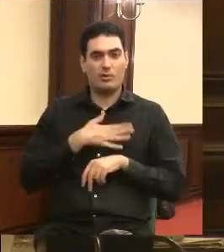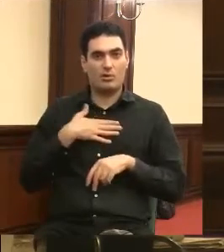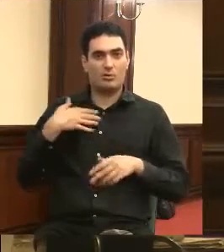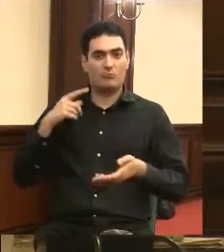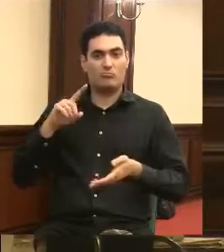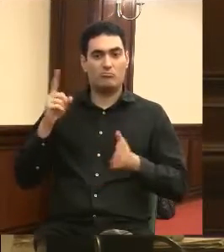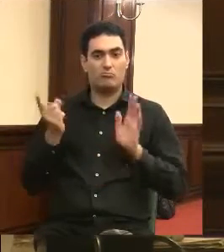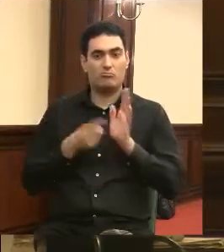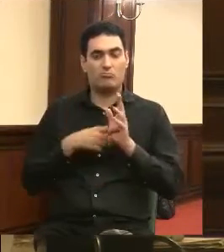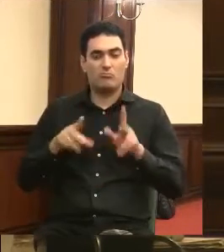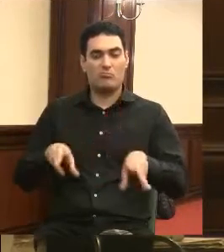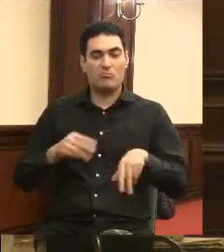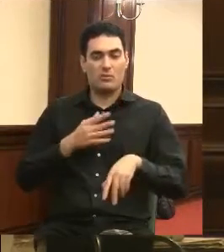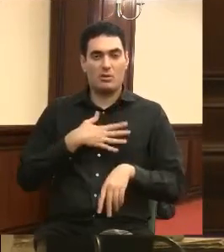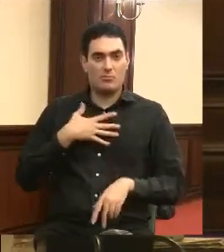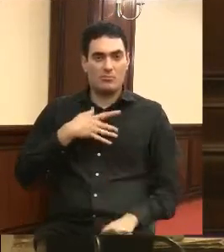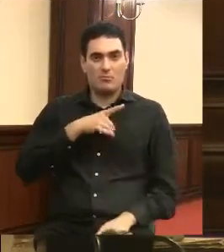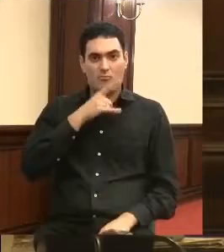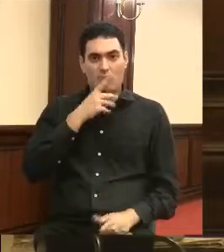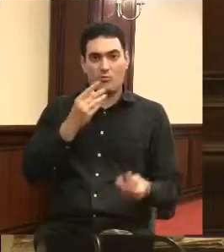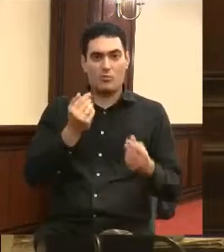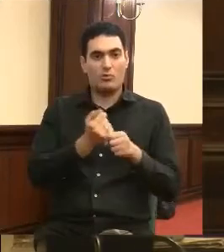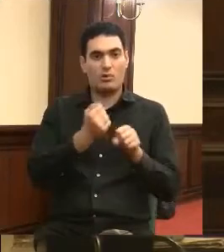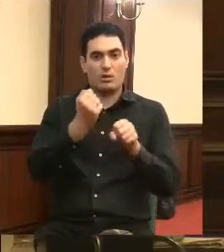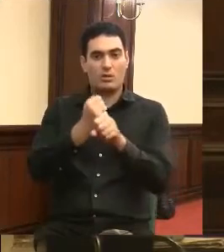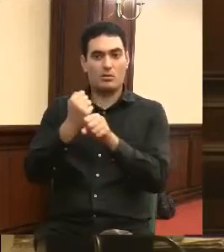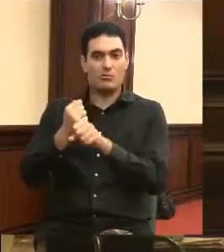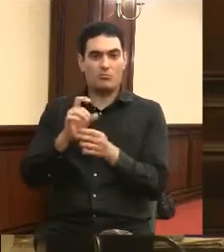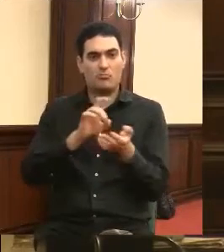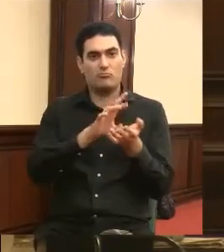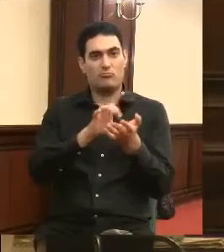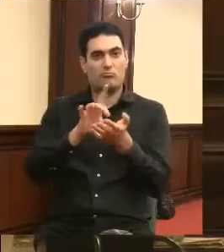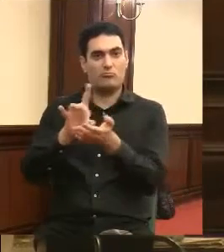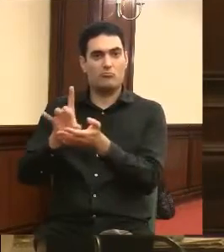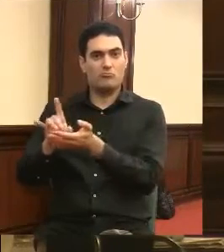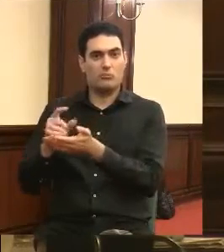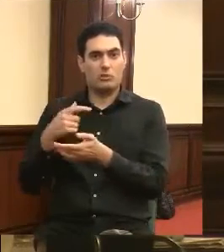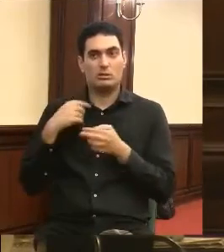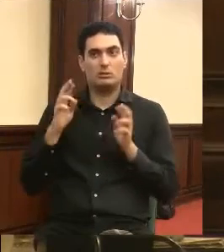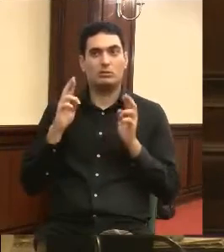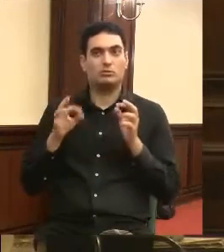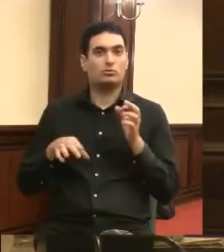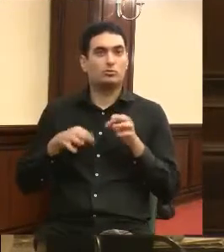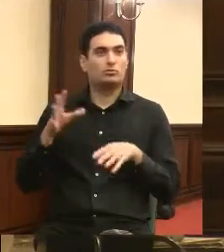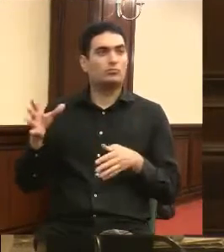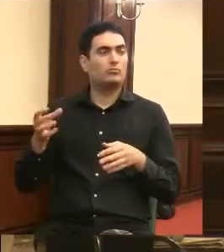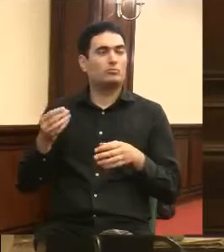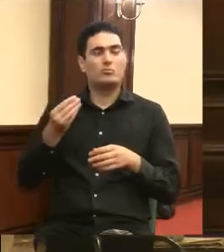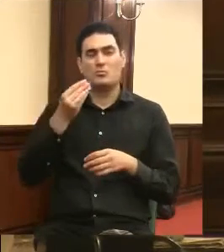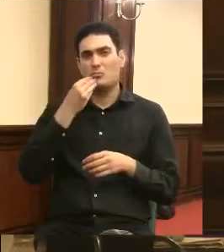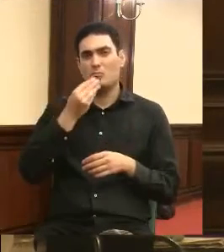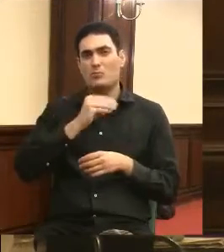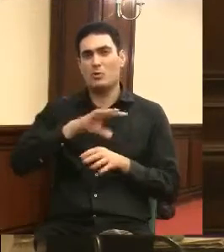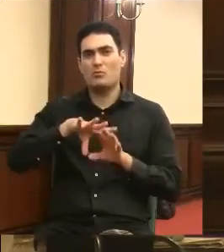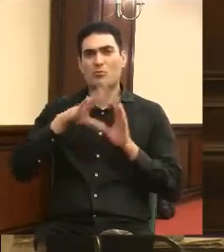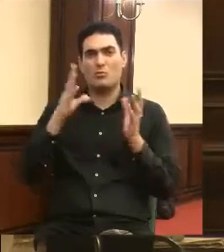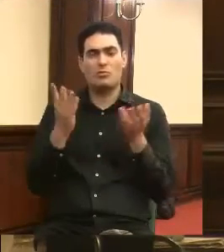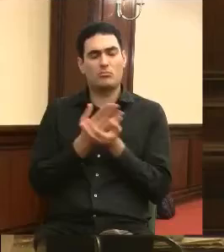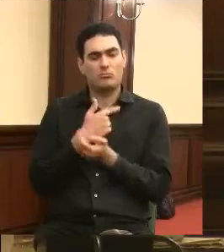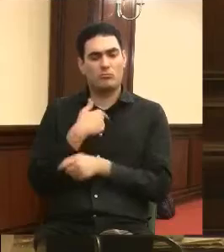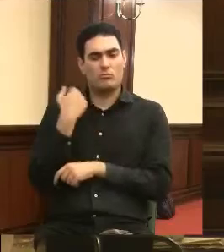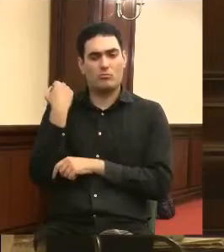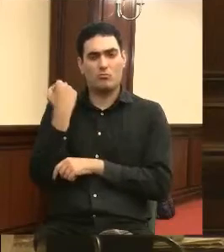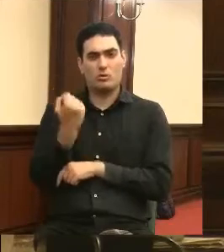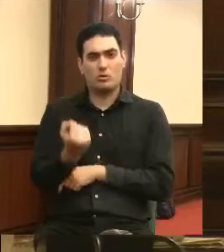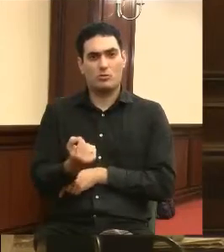acabe, que la ley quiere que acabe mal, con los trabajadores en la calle. Les deseamos toda la suerte del mundo, estaremos con ellos si así ellos